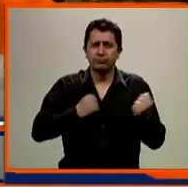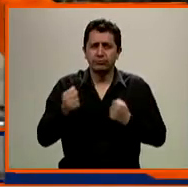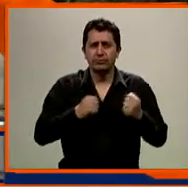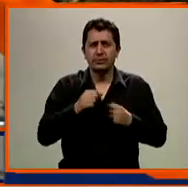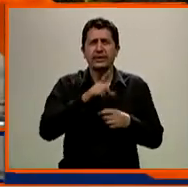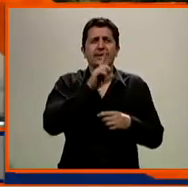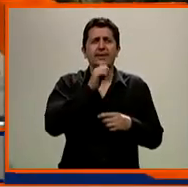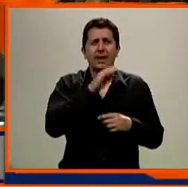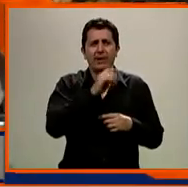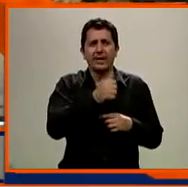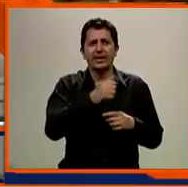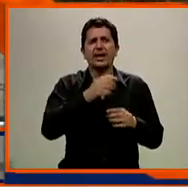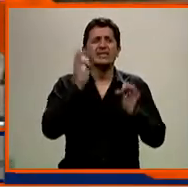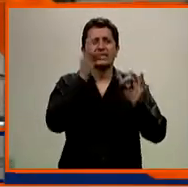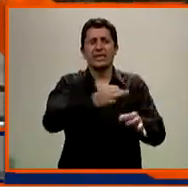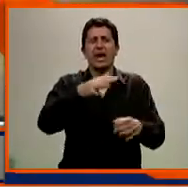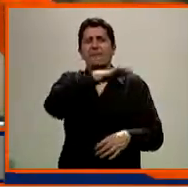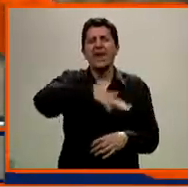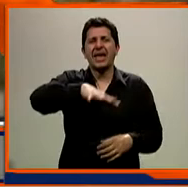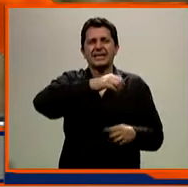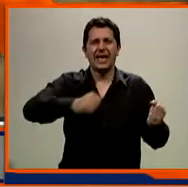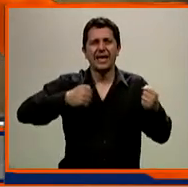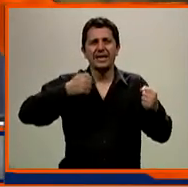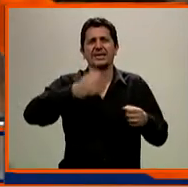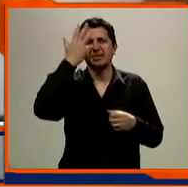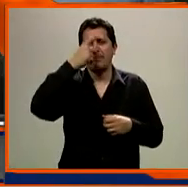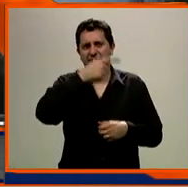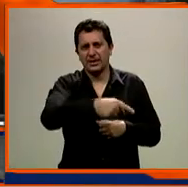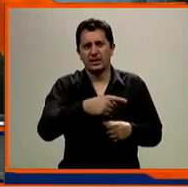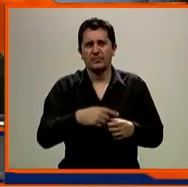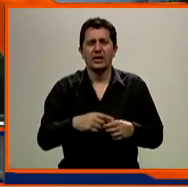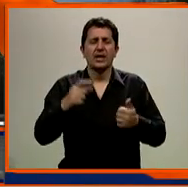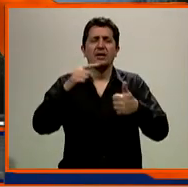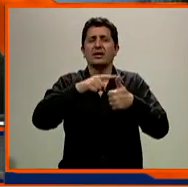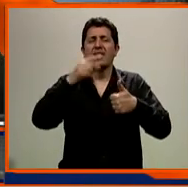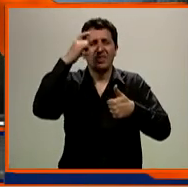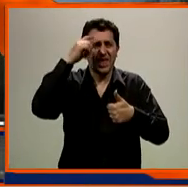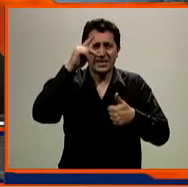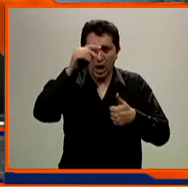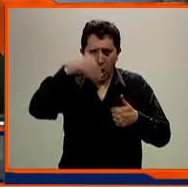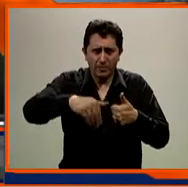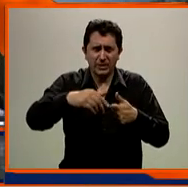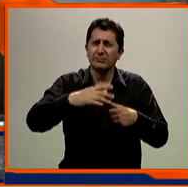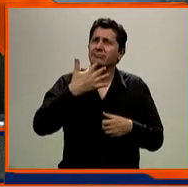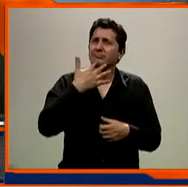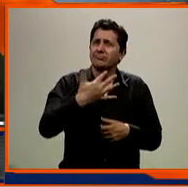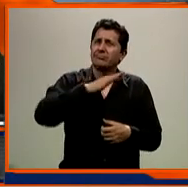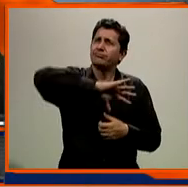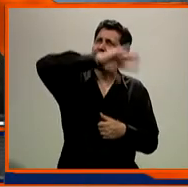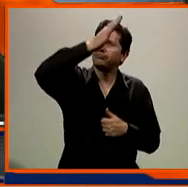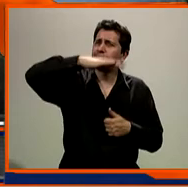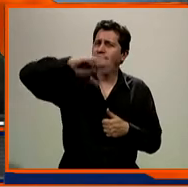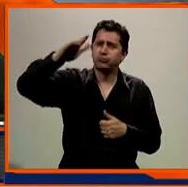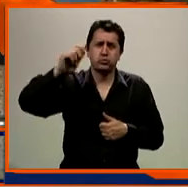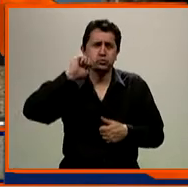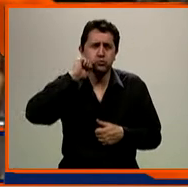fue en la plaza San Martín. Se llevaron a cabo de manera simultánea la carrera de 10 kilómetros, paisajes increíbles de la zona,